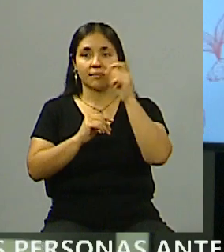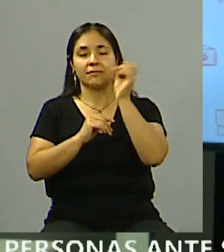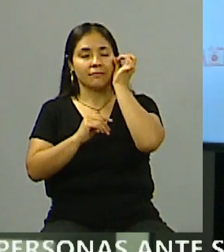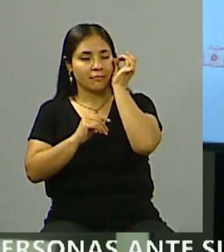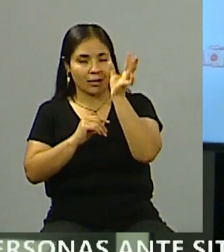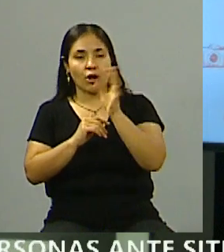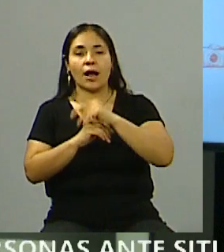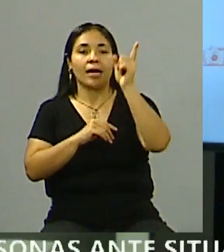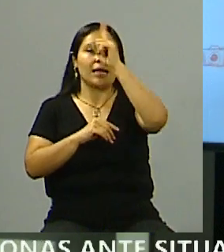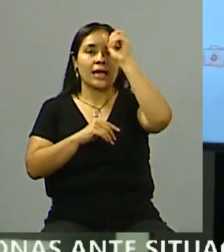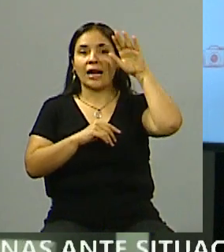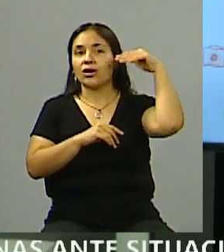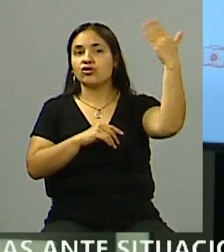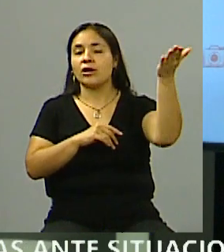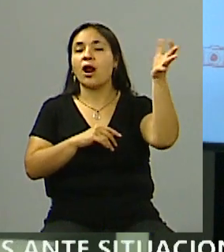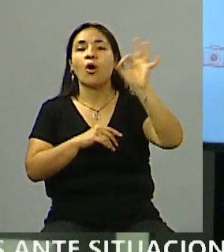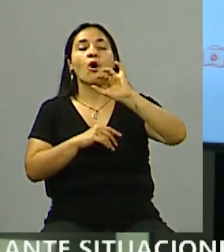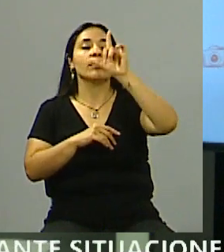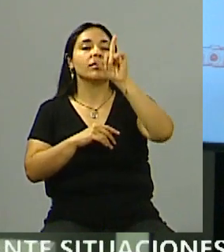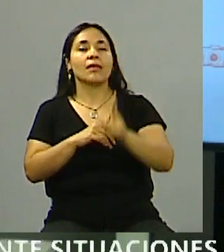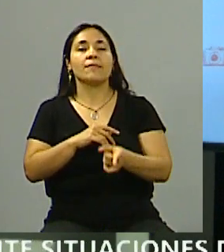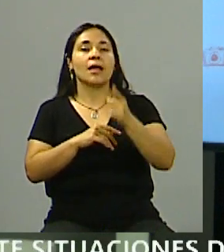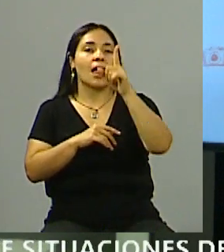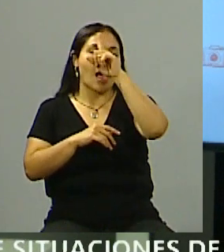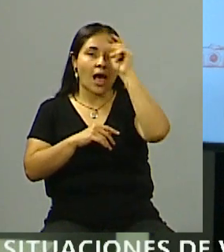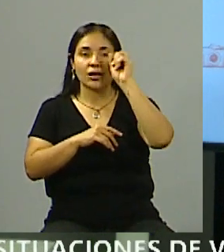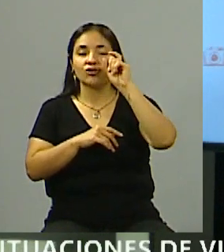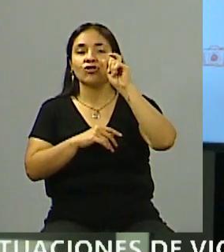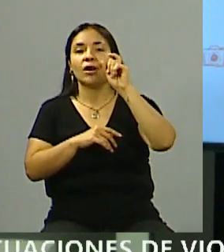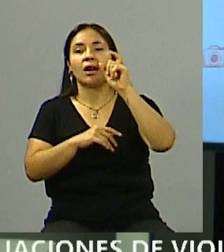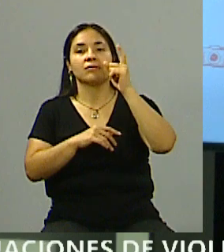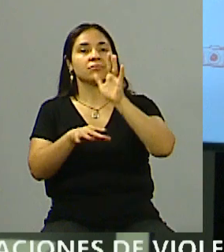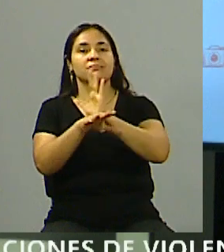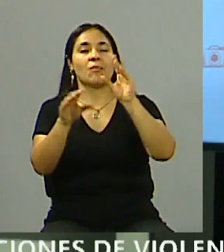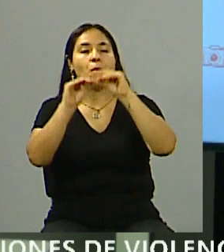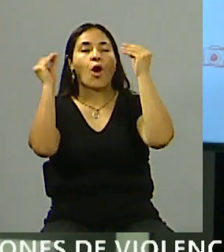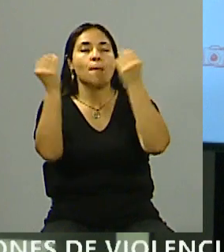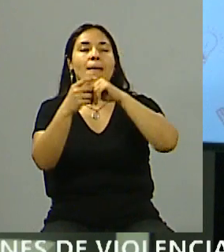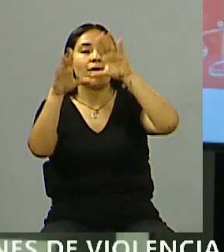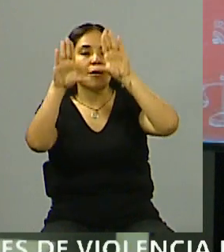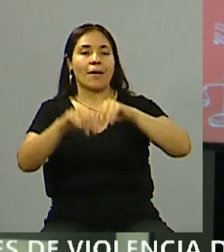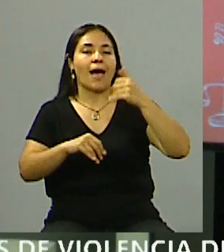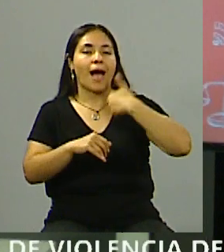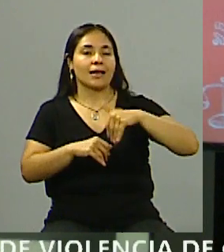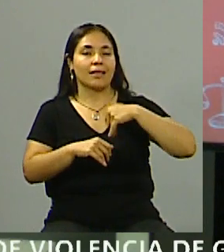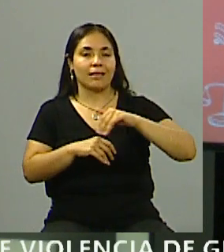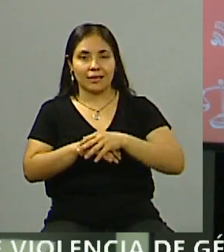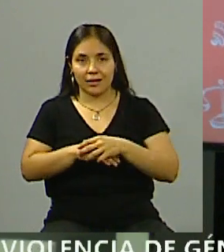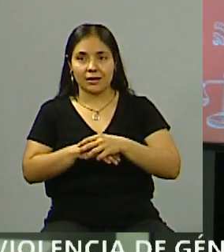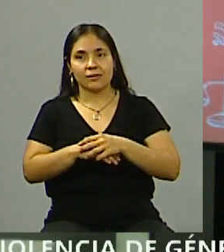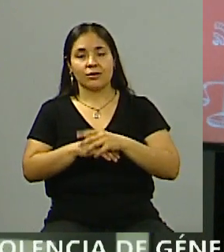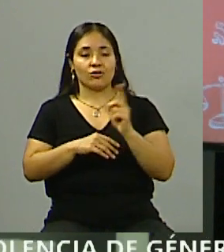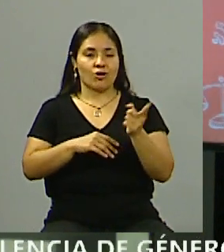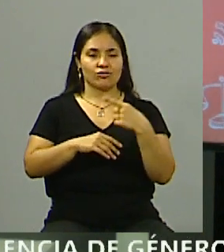nivel internacional, sí, o a nivel nacional, pero como unificando, ¿no?, un promedio de lo que es el país, y sabíamos, por lo